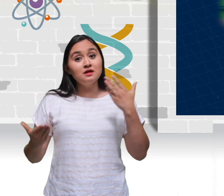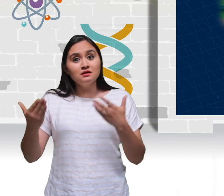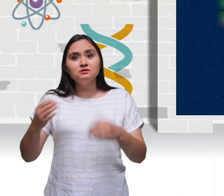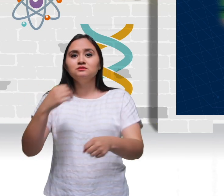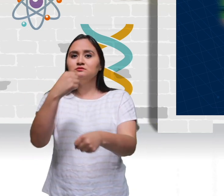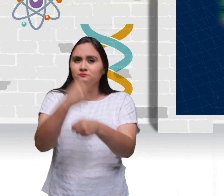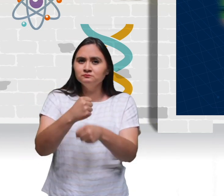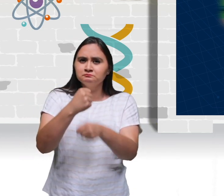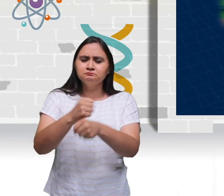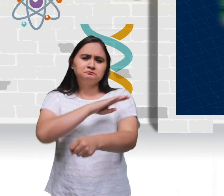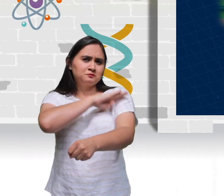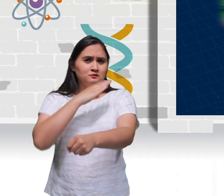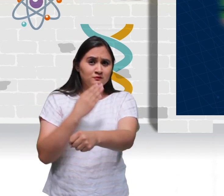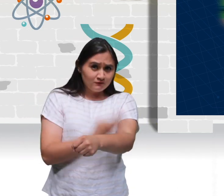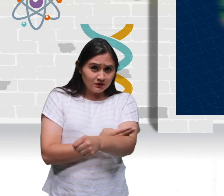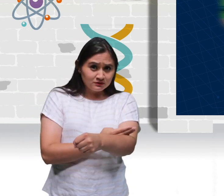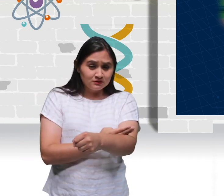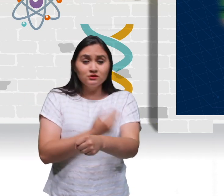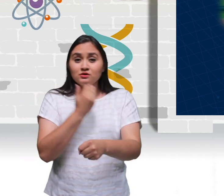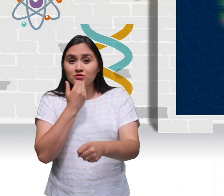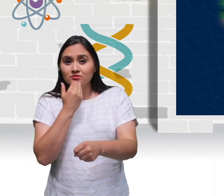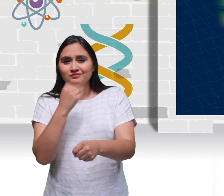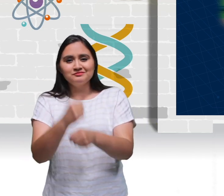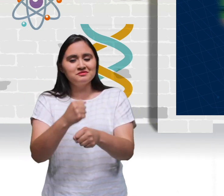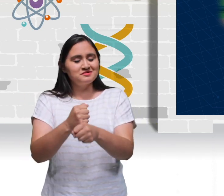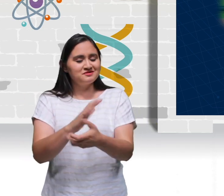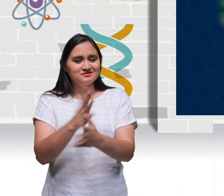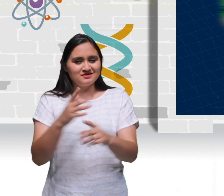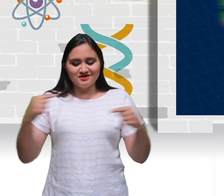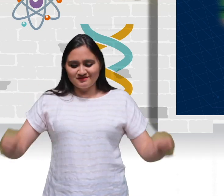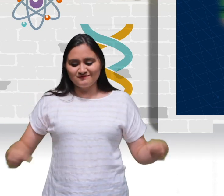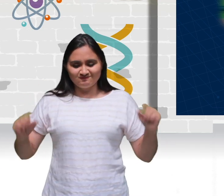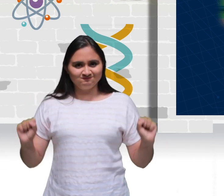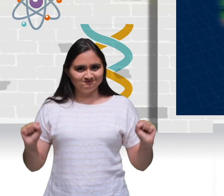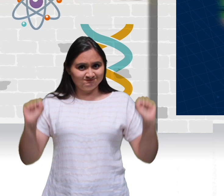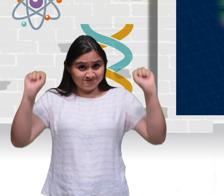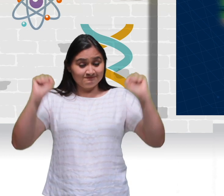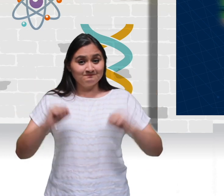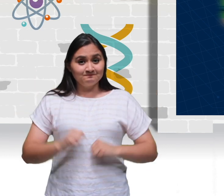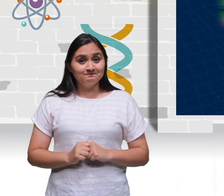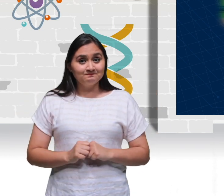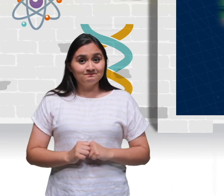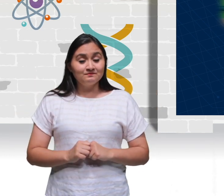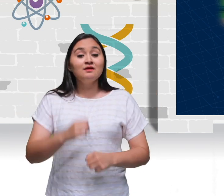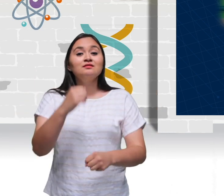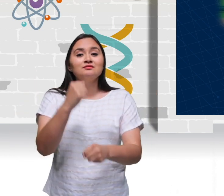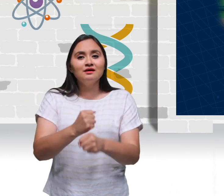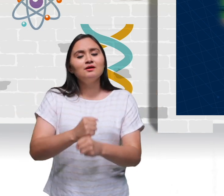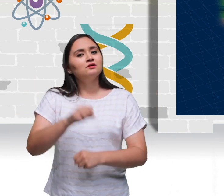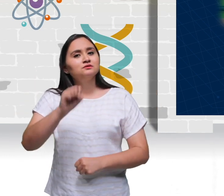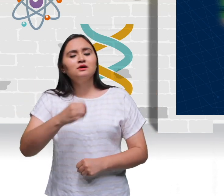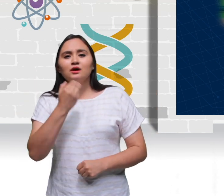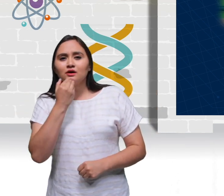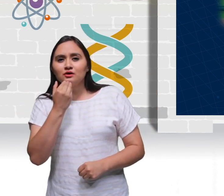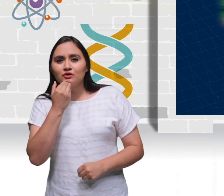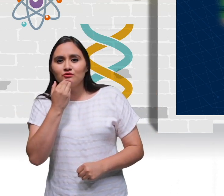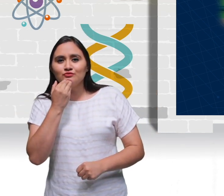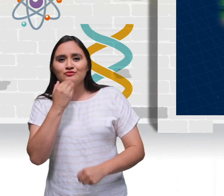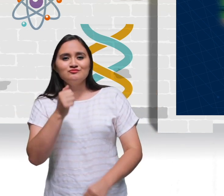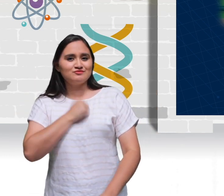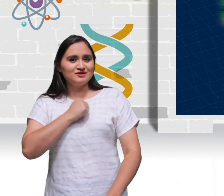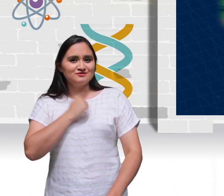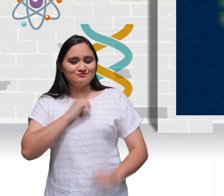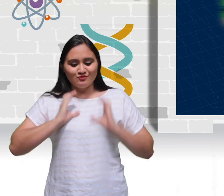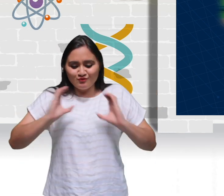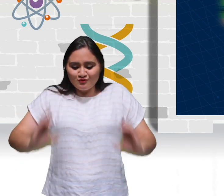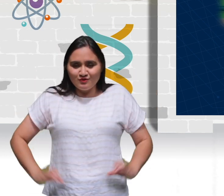aunque realice una fuerza, no se hace ningún trabajo sobre las pesas. Se hace trabajo efectivamente sobre